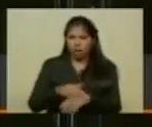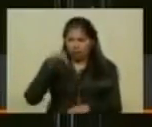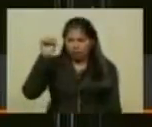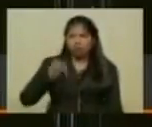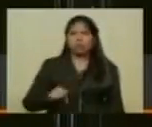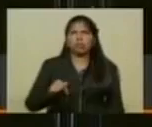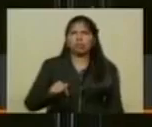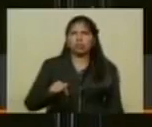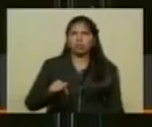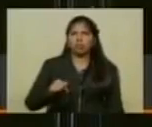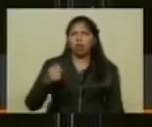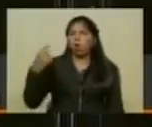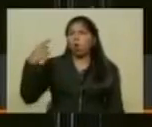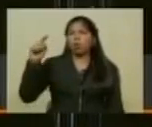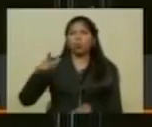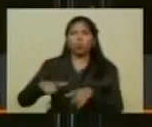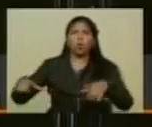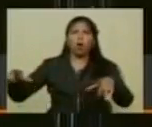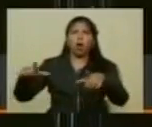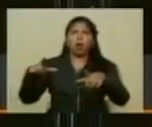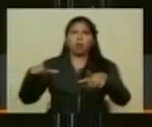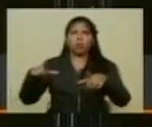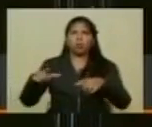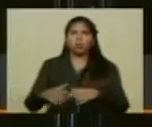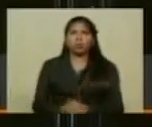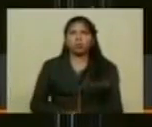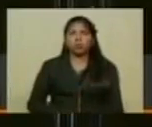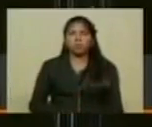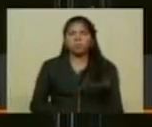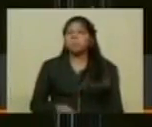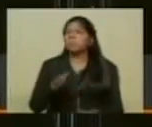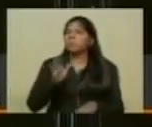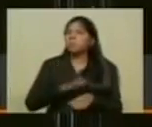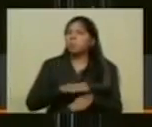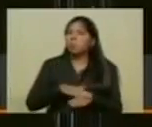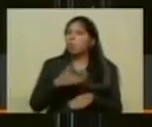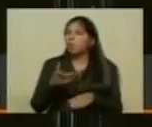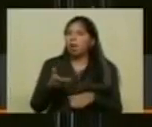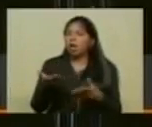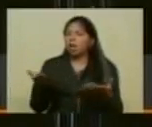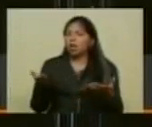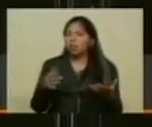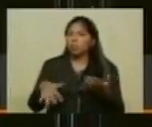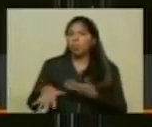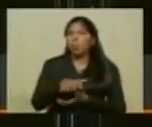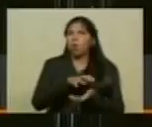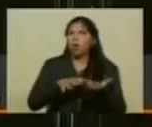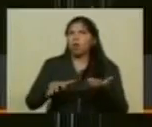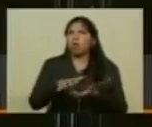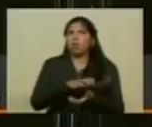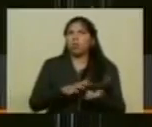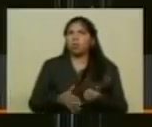más allá, la razón fundamental de esa arremetida